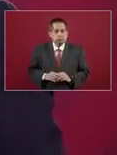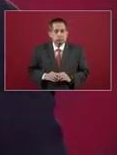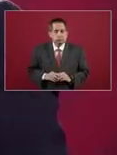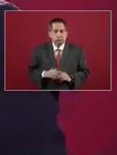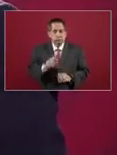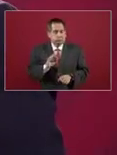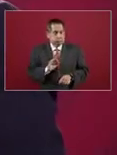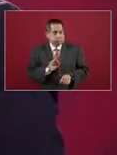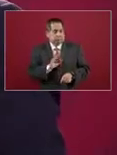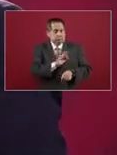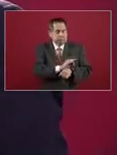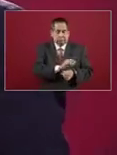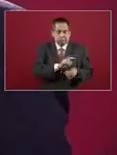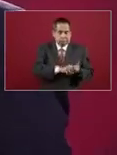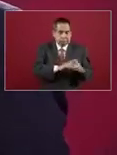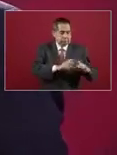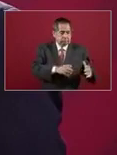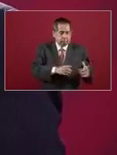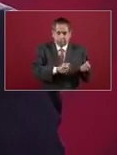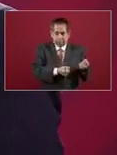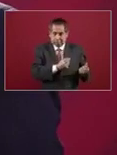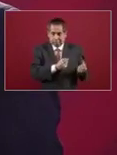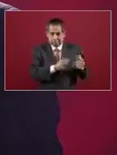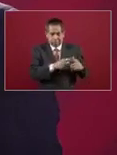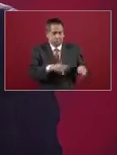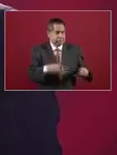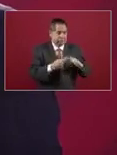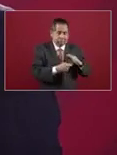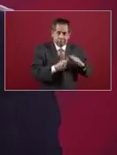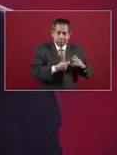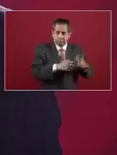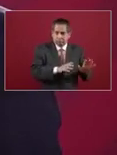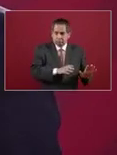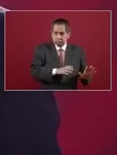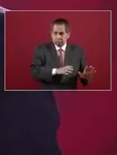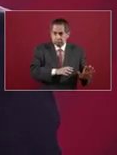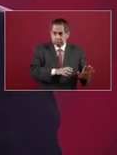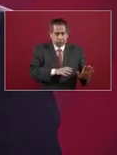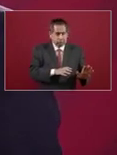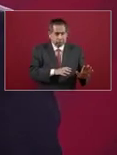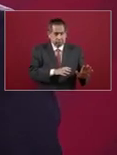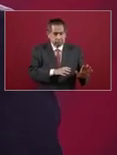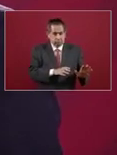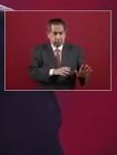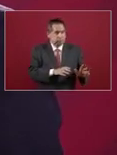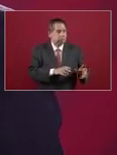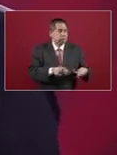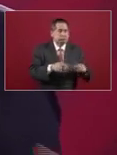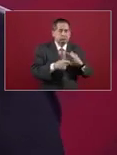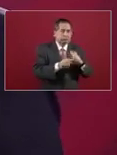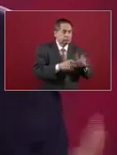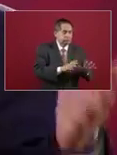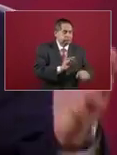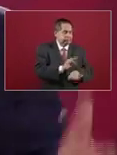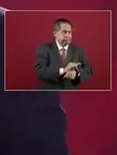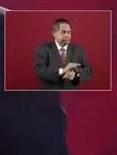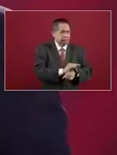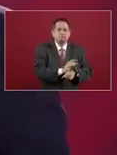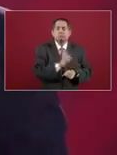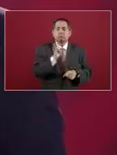hablando a favor de los de la economía informal, estoy diciendo de